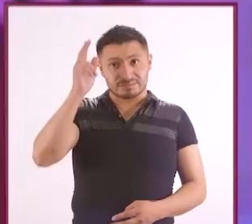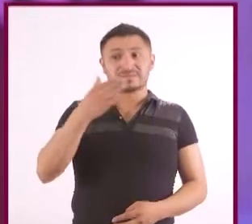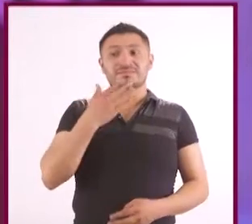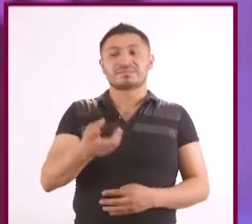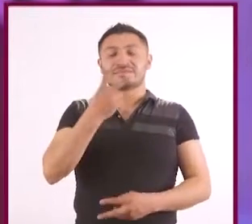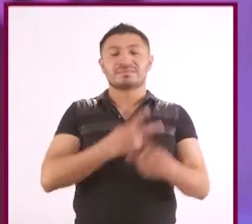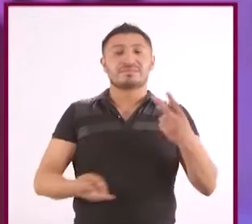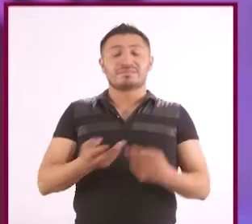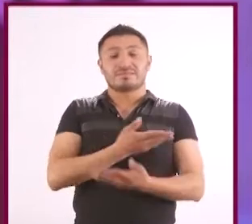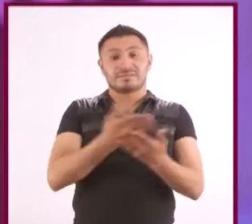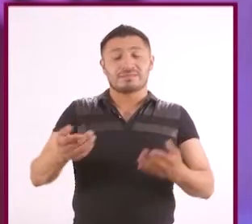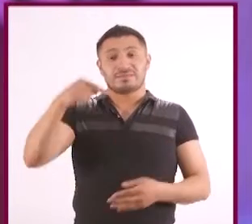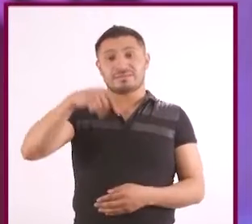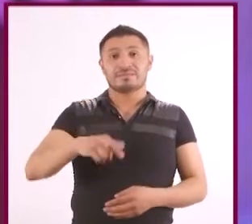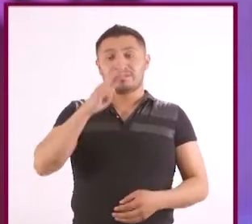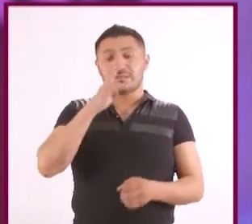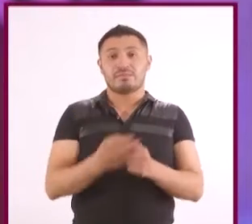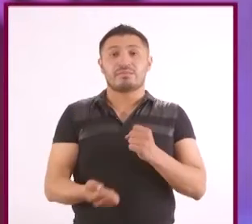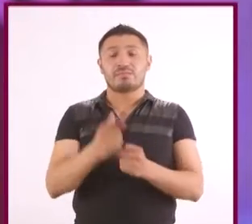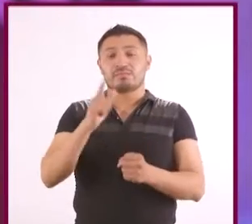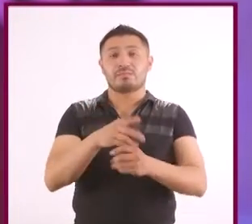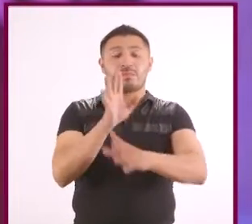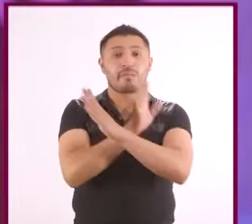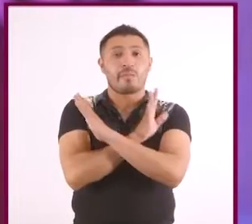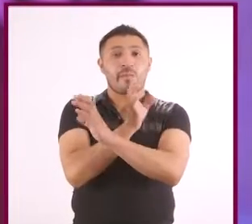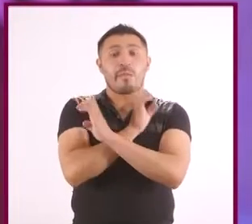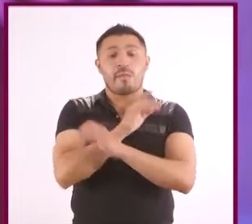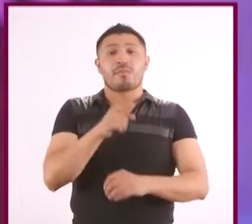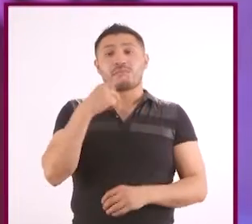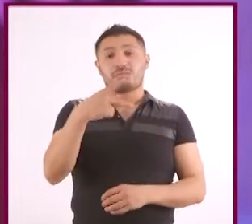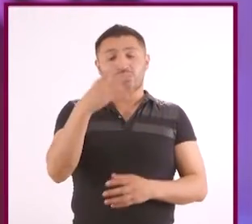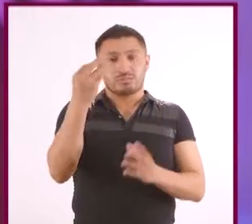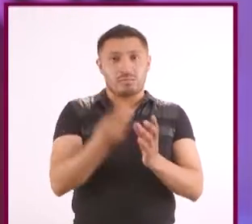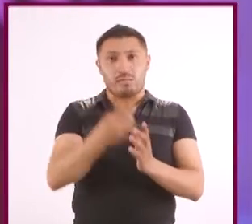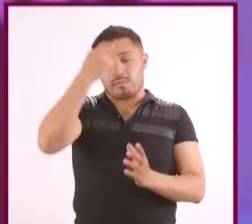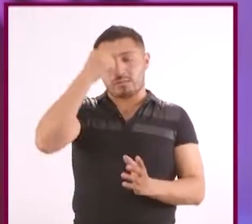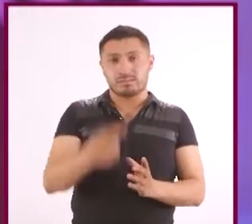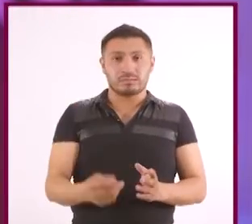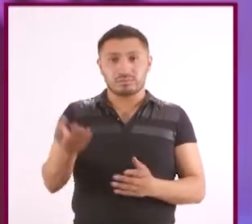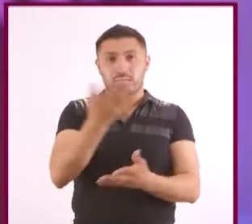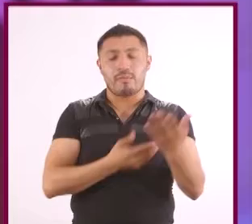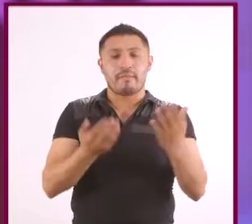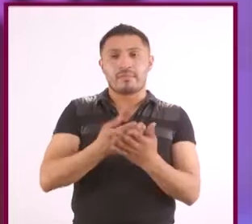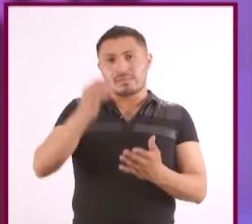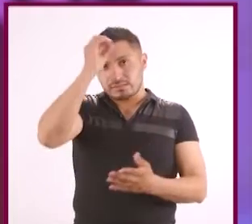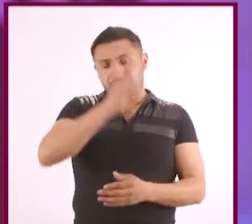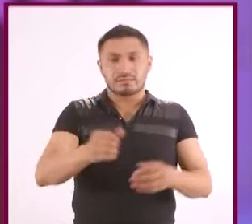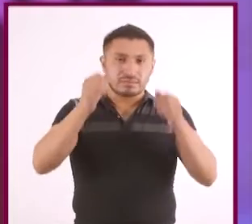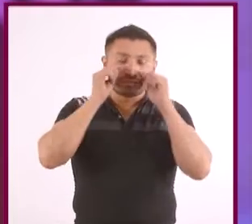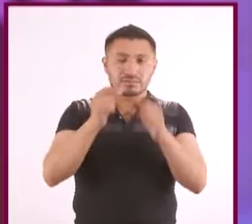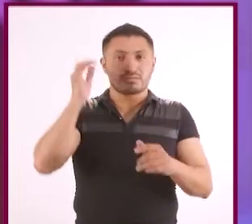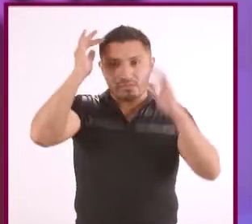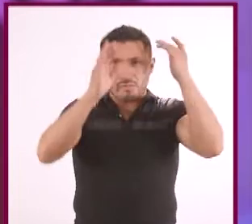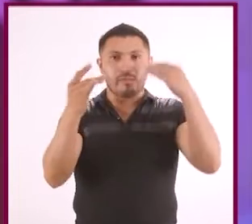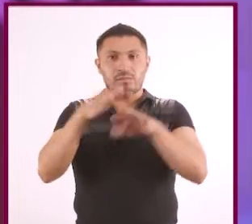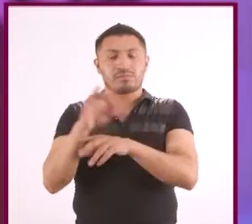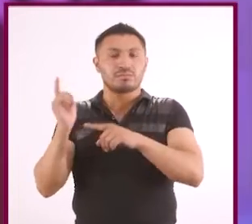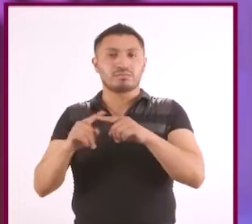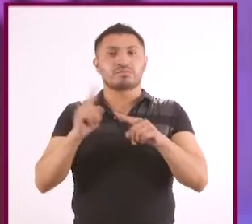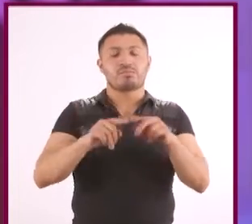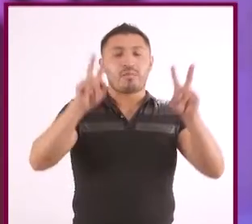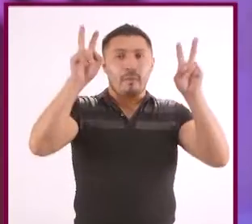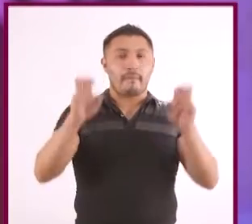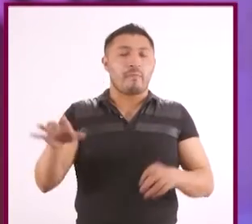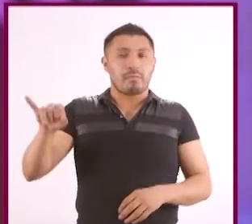Hola, bienvenidas y bienvenidos a Responsabilidad Social, Cívica y Ética, tu programa para compartir opiniones, escuchar y reflexionar sobre los temas que